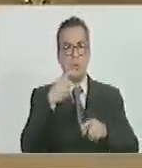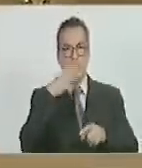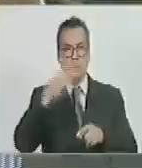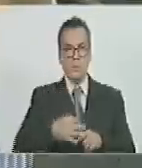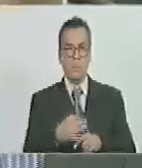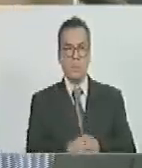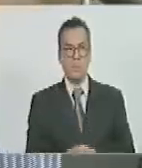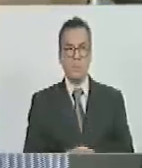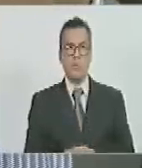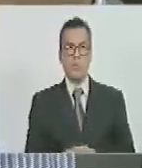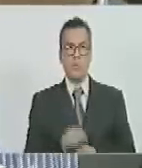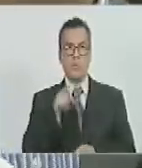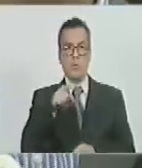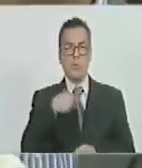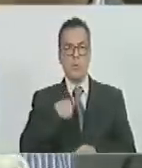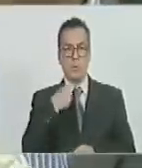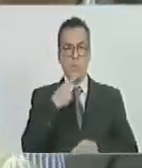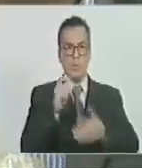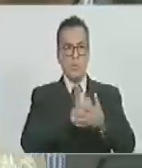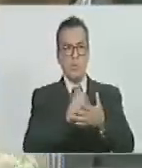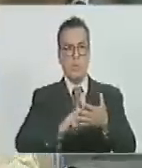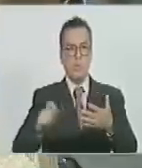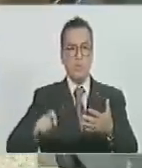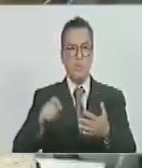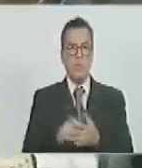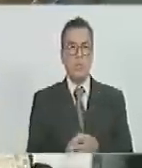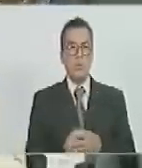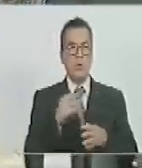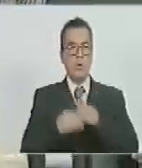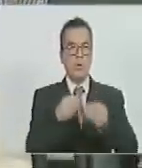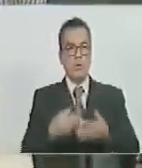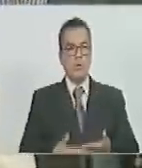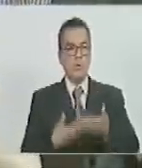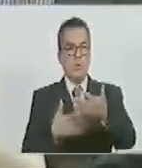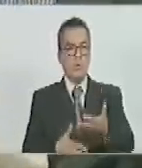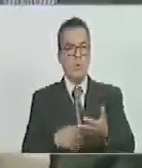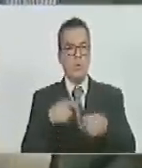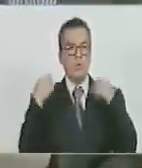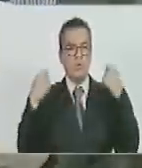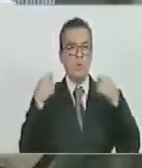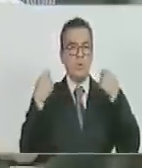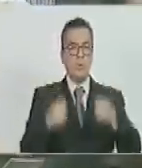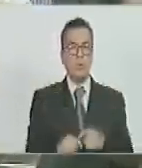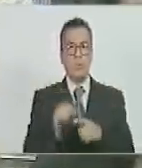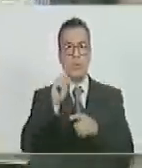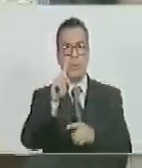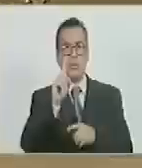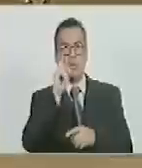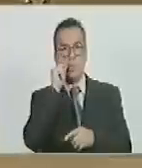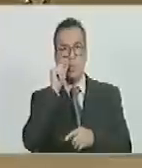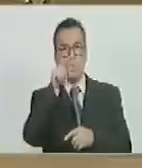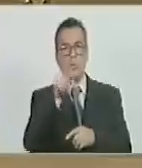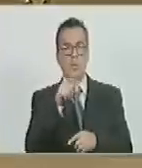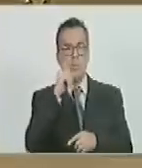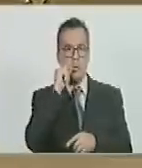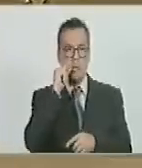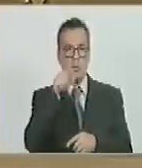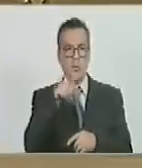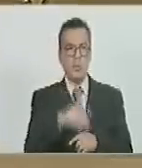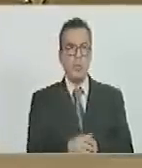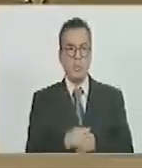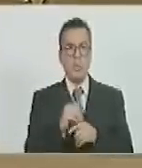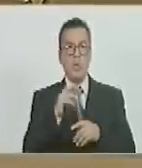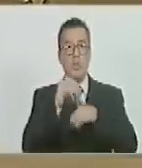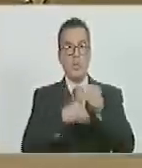textualmente él lo escribe en el documento que consigna. Un reclamo en torno a uno de los ciudadanos que se